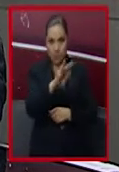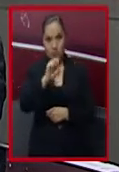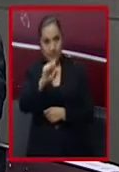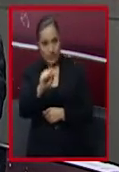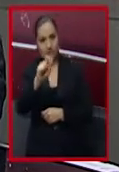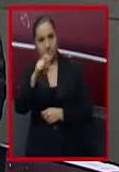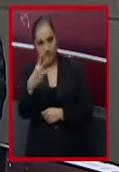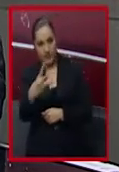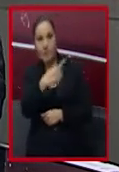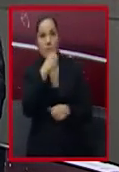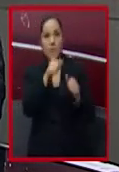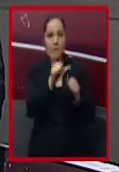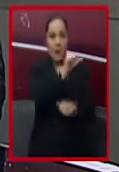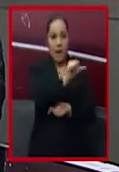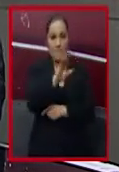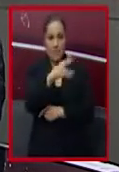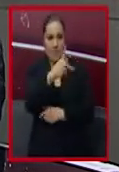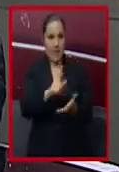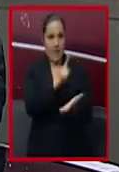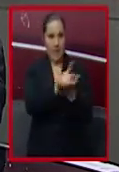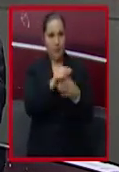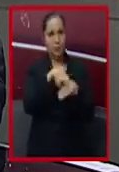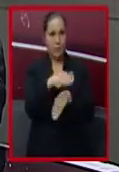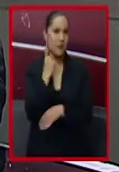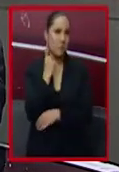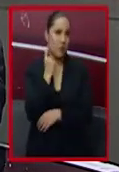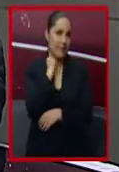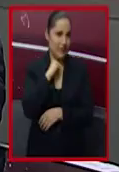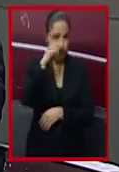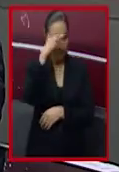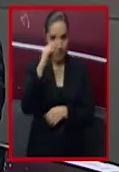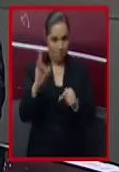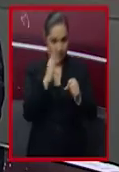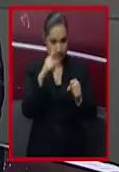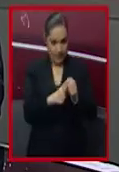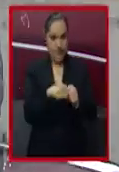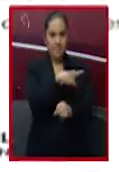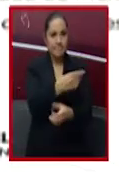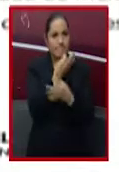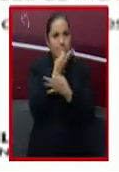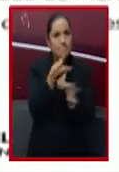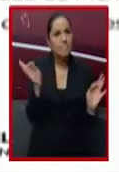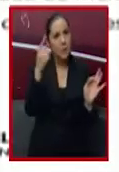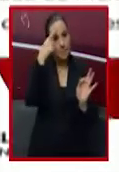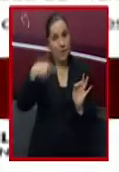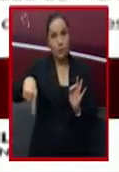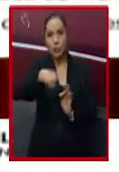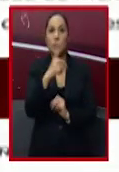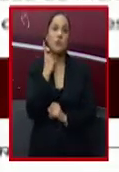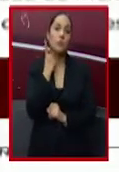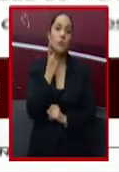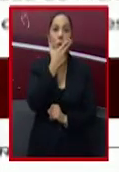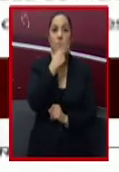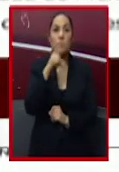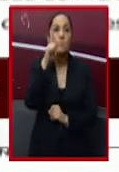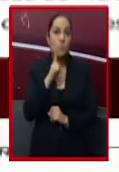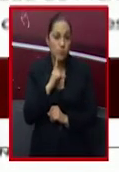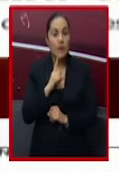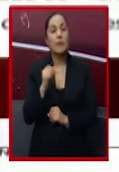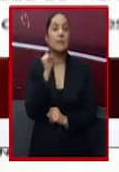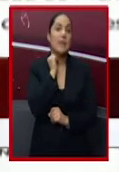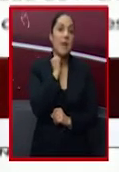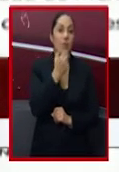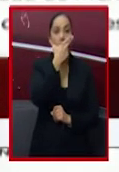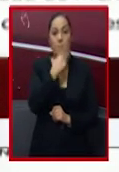incisos A y B, de la Ley Orgánica del Congreso General de los Estados Unidos Mexicanos, se cita a las diputadas y diputados federales y a las senadoras y senadores